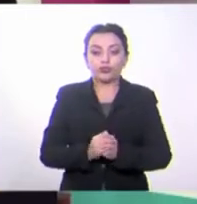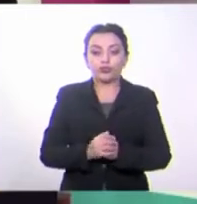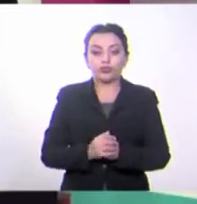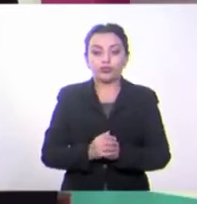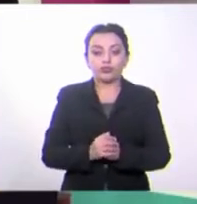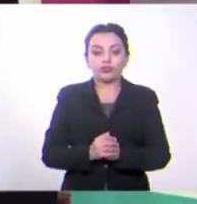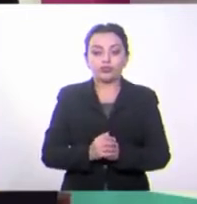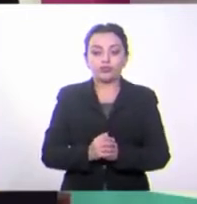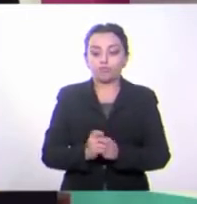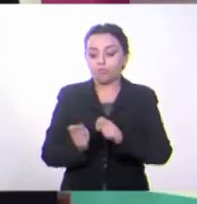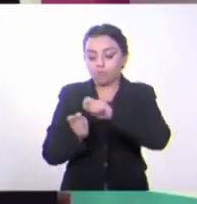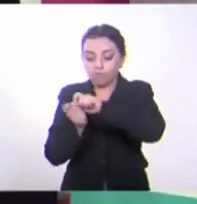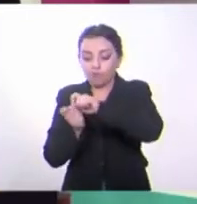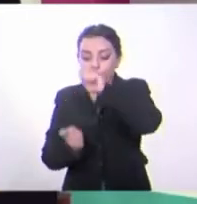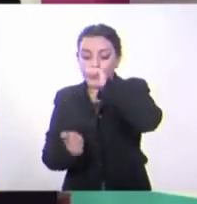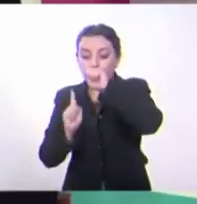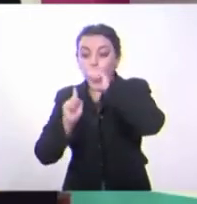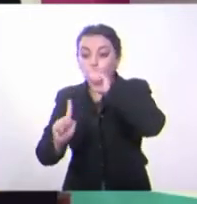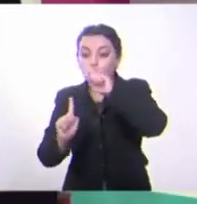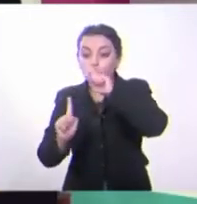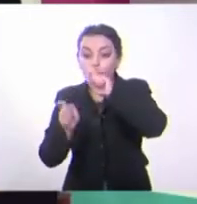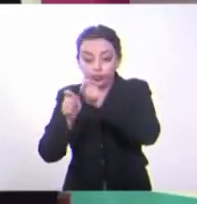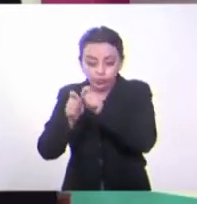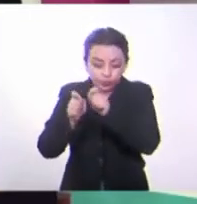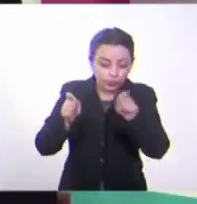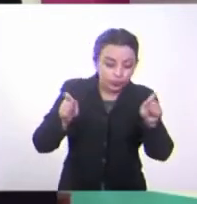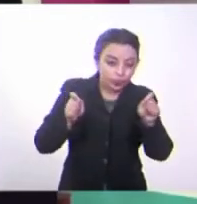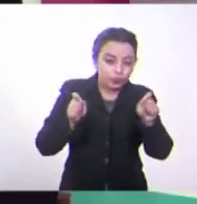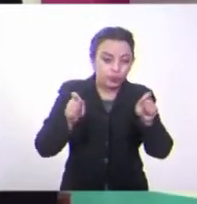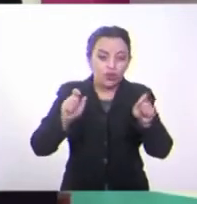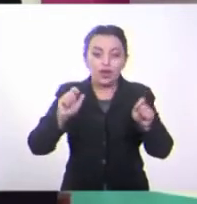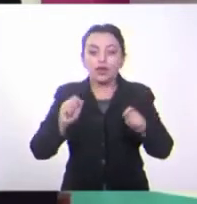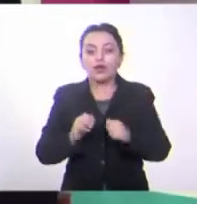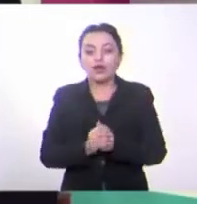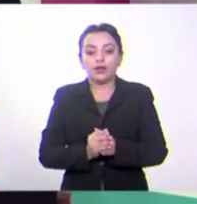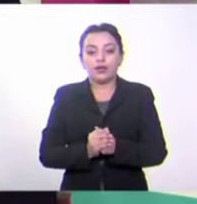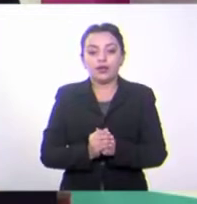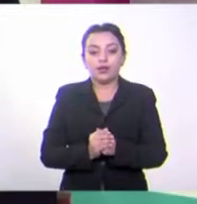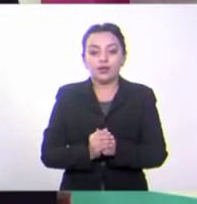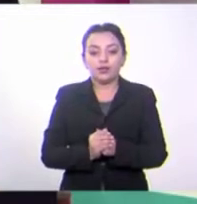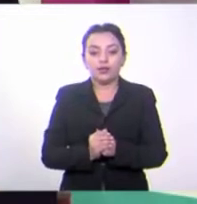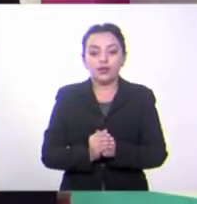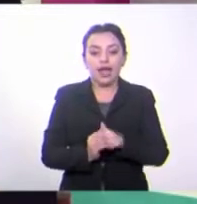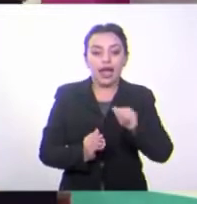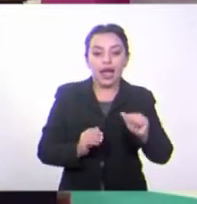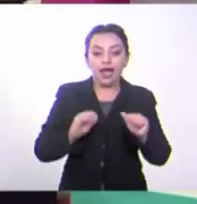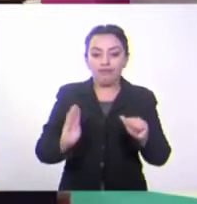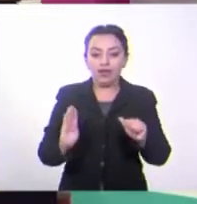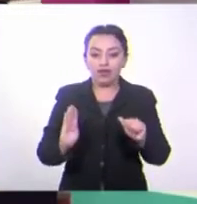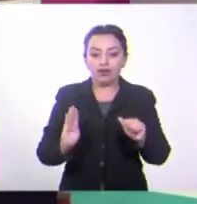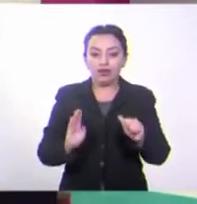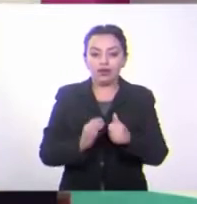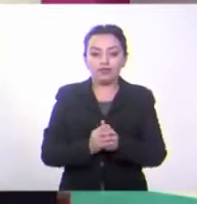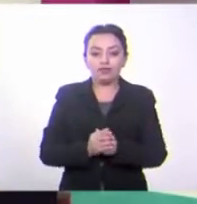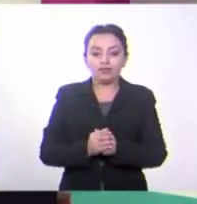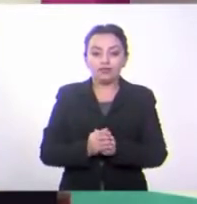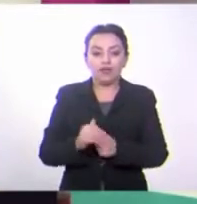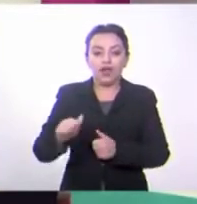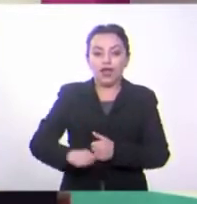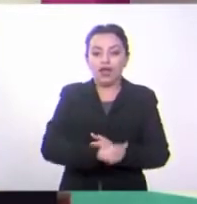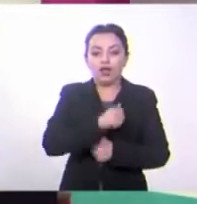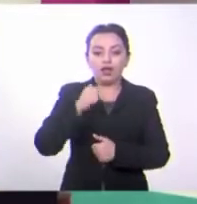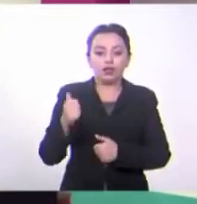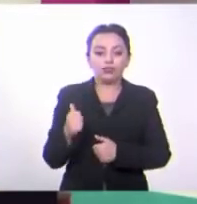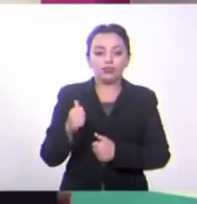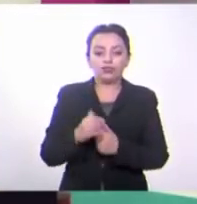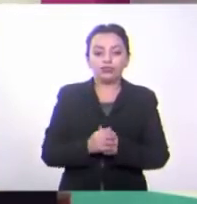AB es 1. ¿Y en el otro triángulo, cuál es el correspondiente?